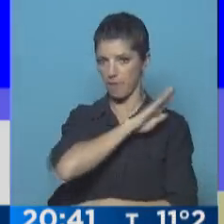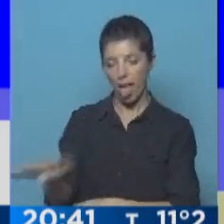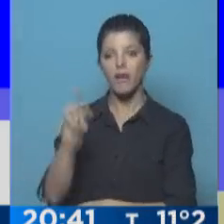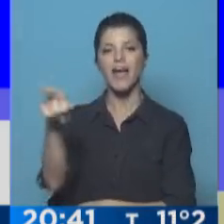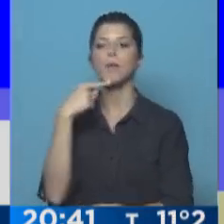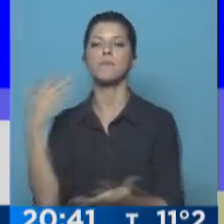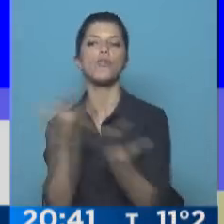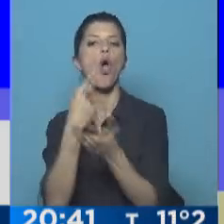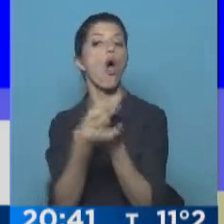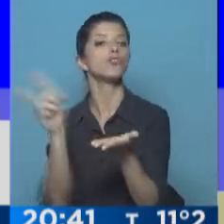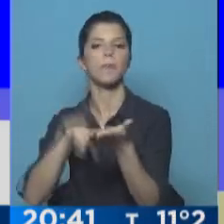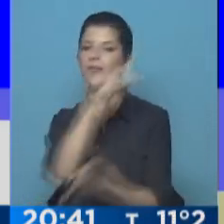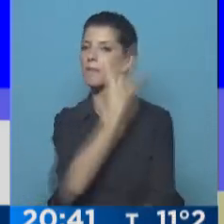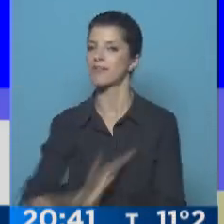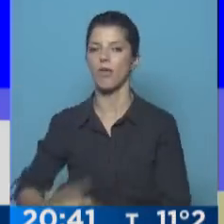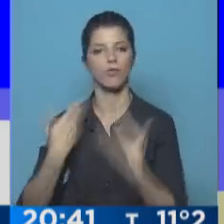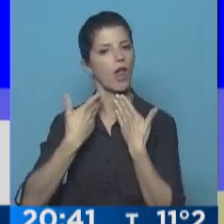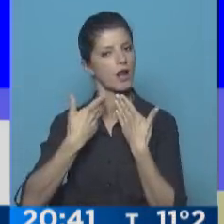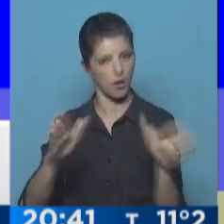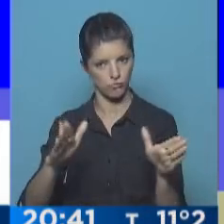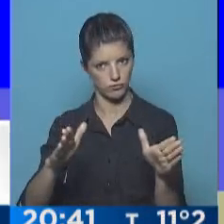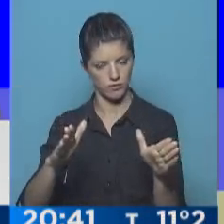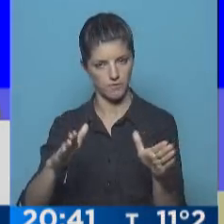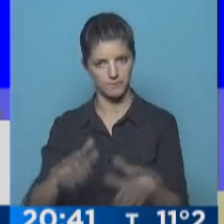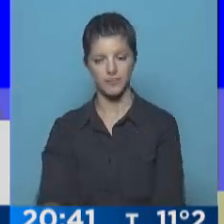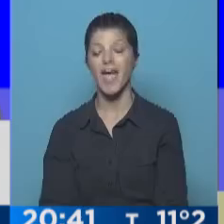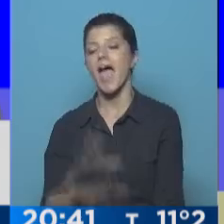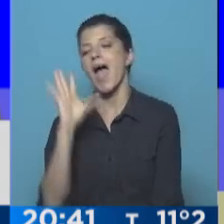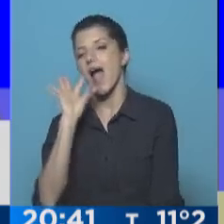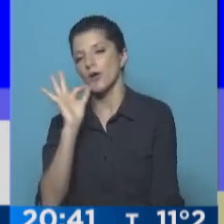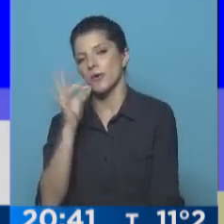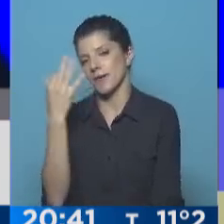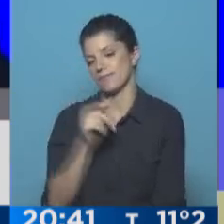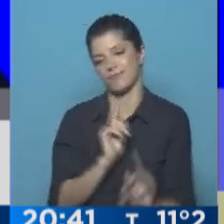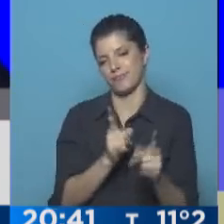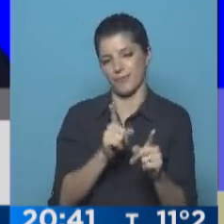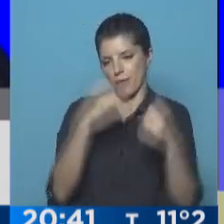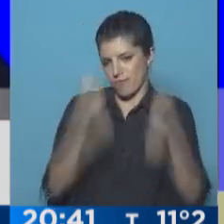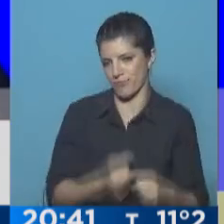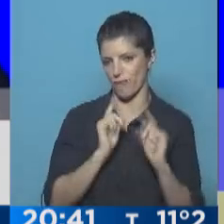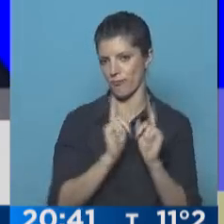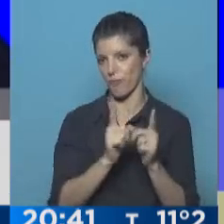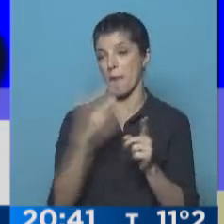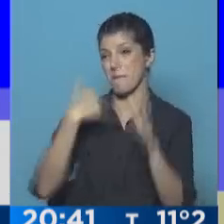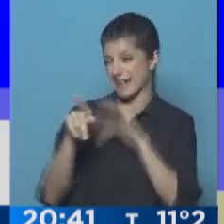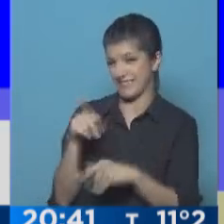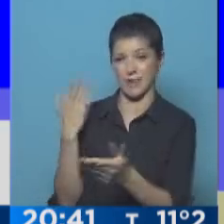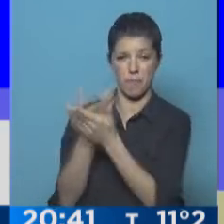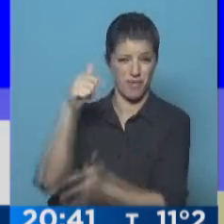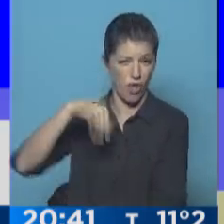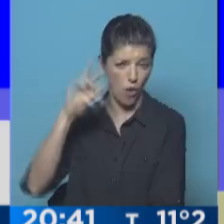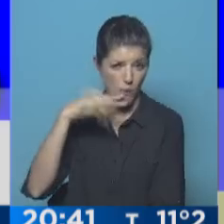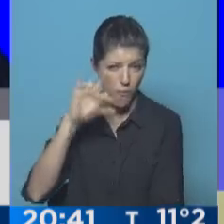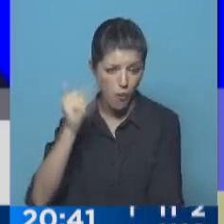vez que el presidente de Ecuador renuncie a su cargo, algo que obviamente no va a ser, mucho menos si se lo pide Noboa, si se lo piden